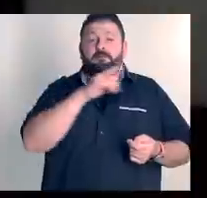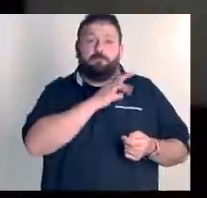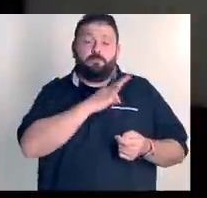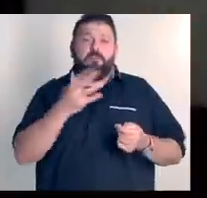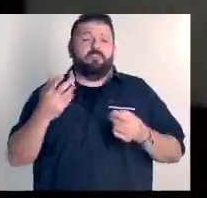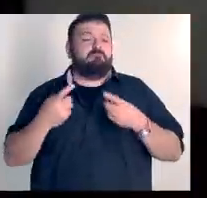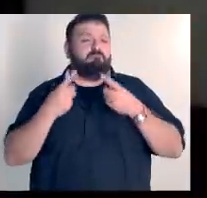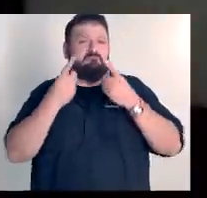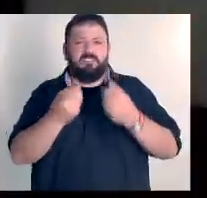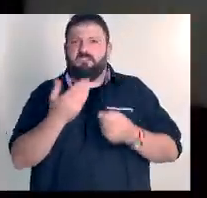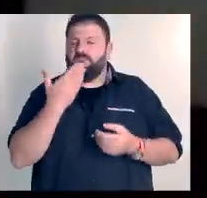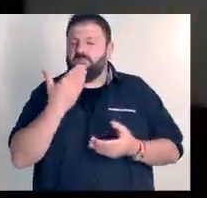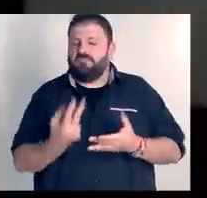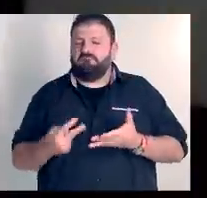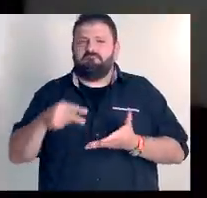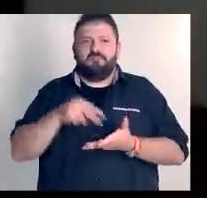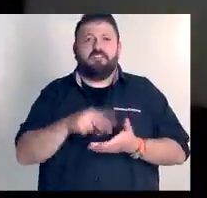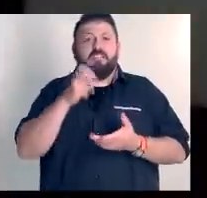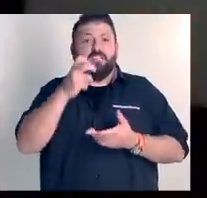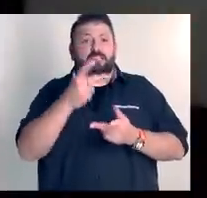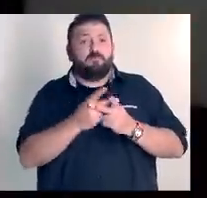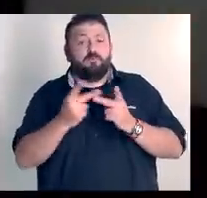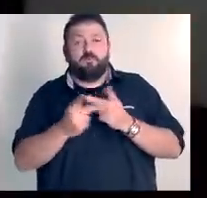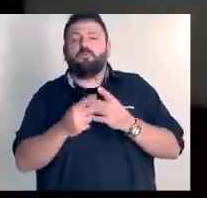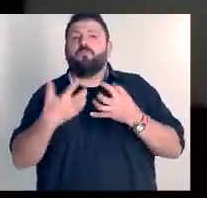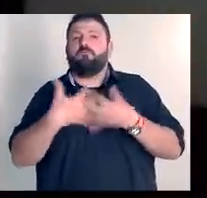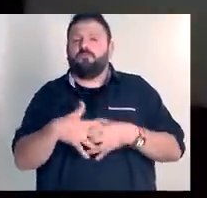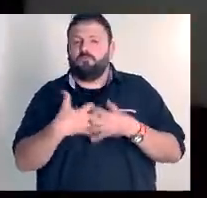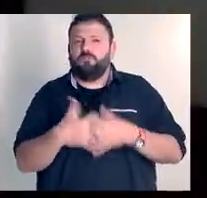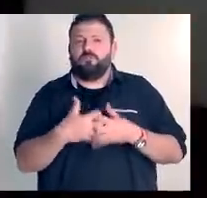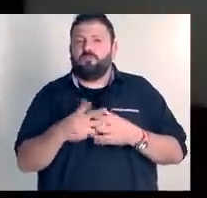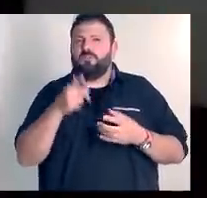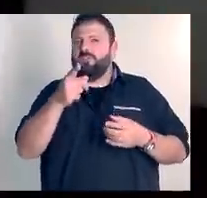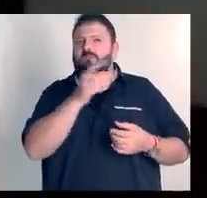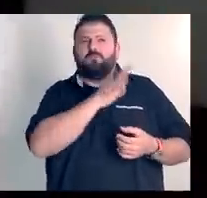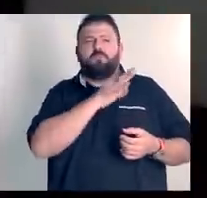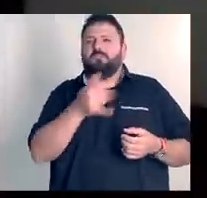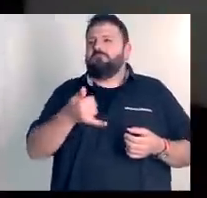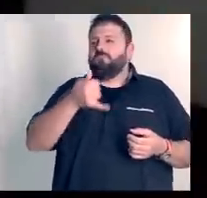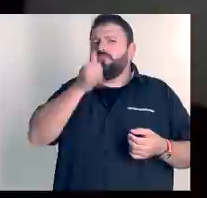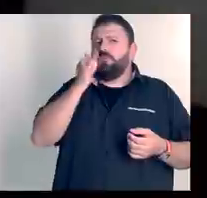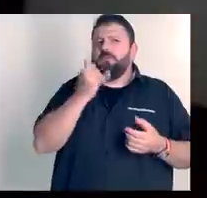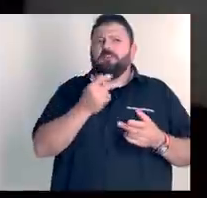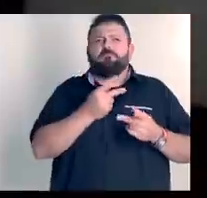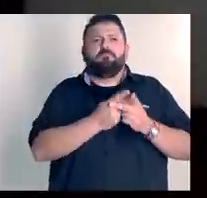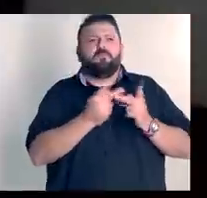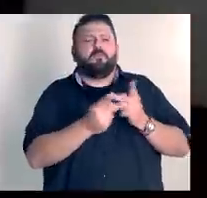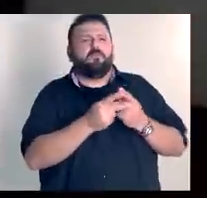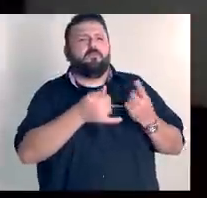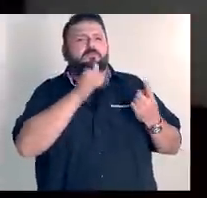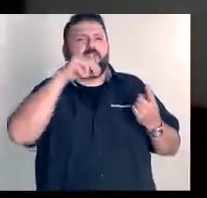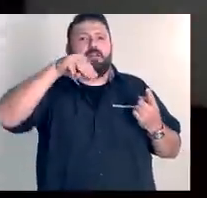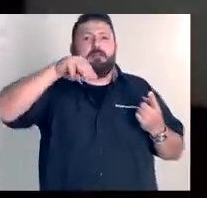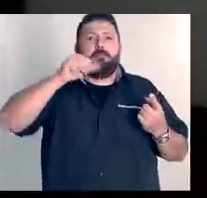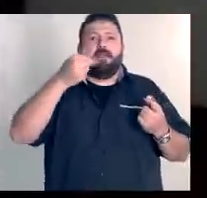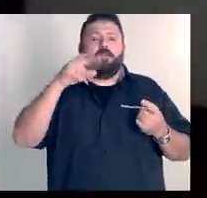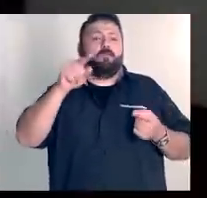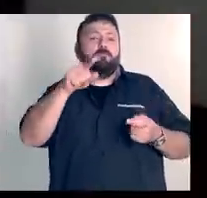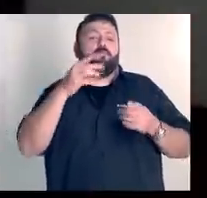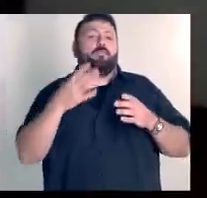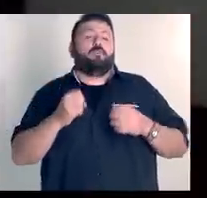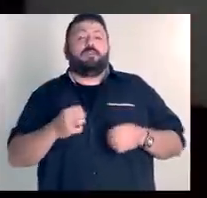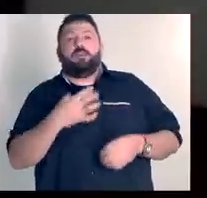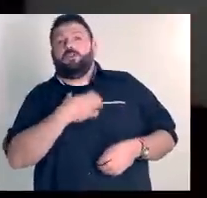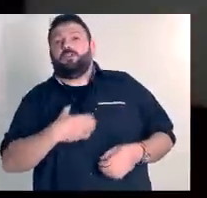bien parado porque el producto funciona desde que te lo tomas. Tú te tomas 5 Magnus hoy y vas a andar pero cantando, bailando,